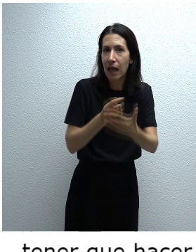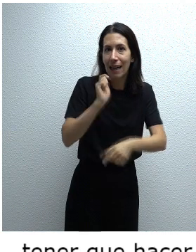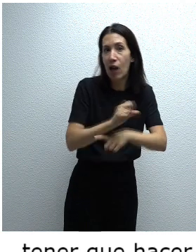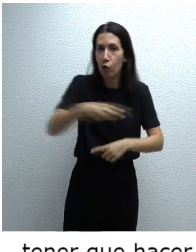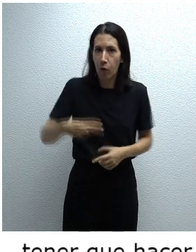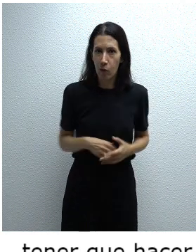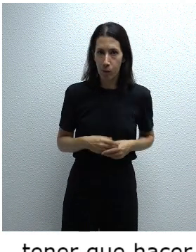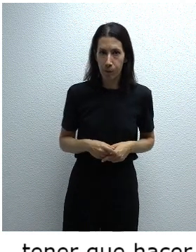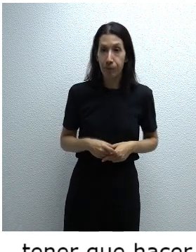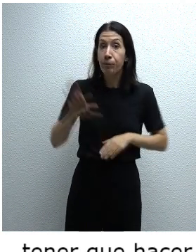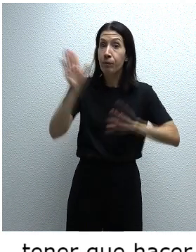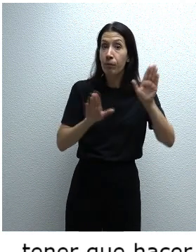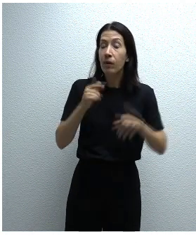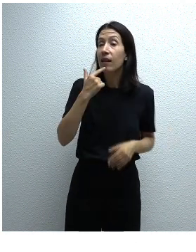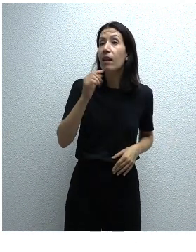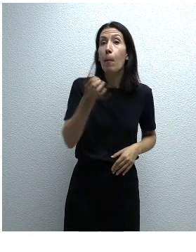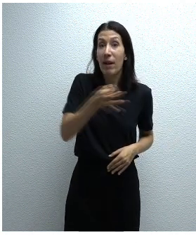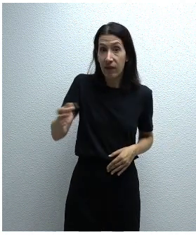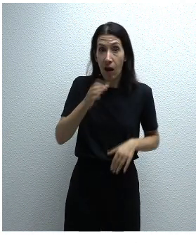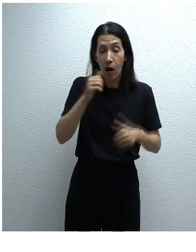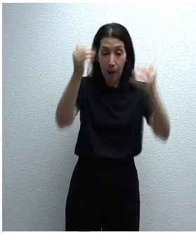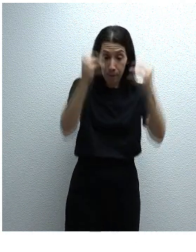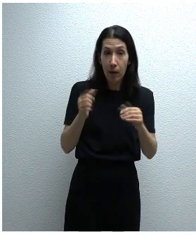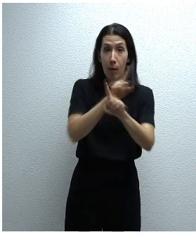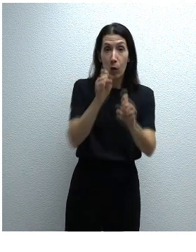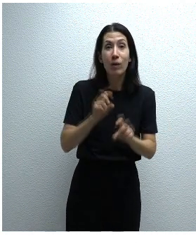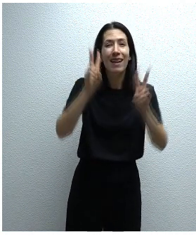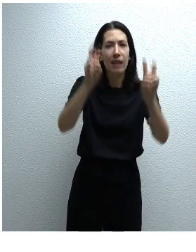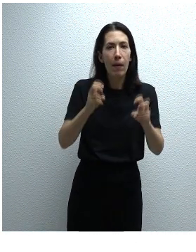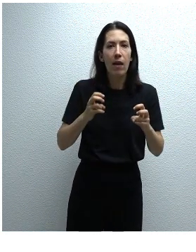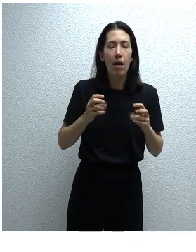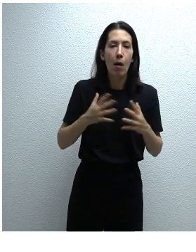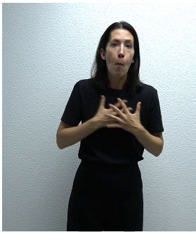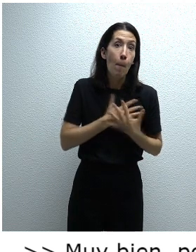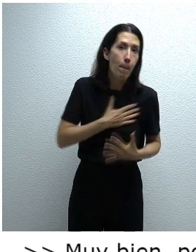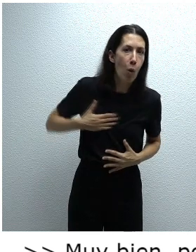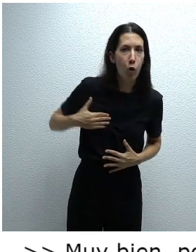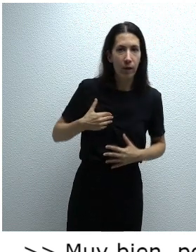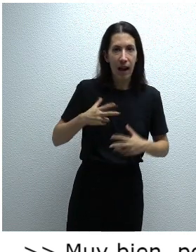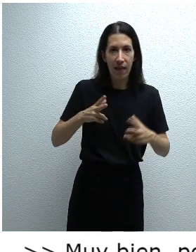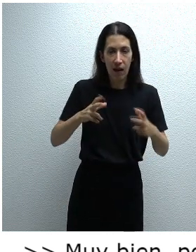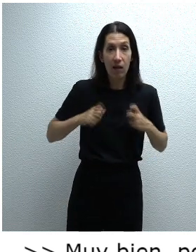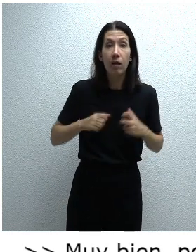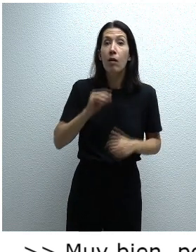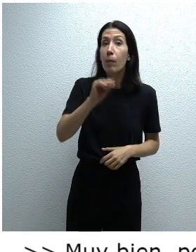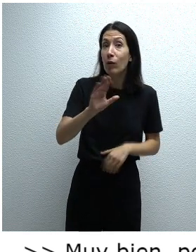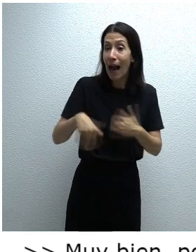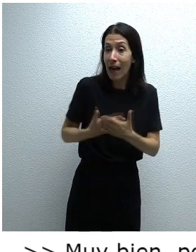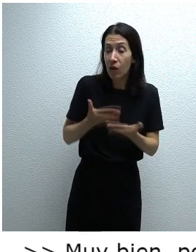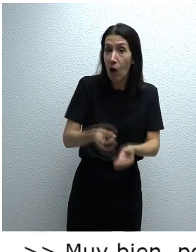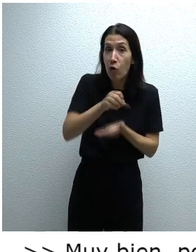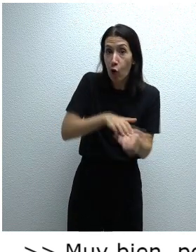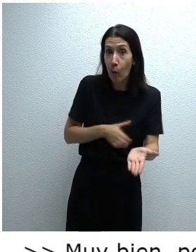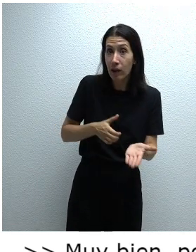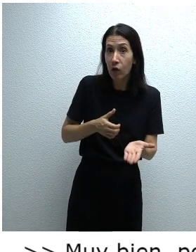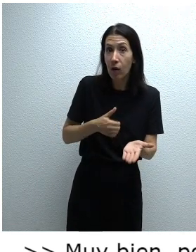perfecto. Y ahora vamos a la pregunta referente a voluntades anticipadas. Ana María Siero, hasta ahora los documentos de instrucción previa, testamento